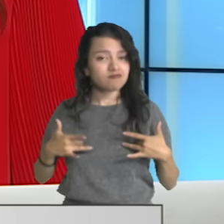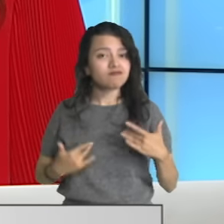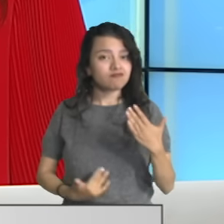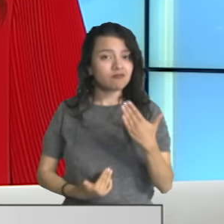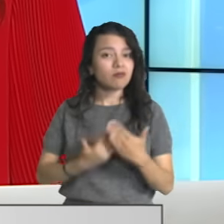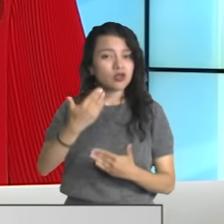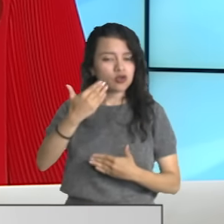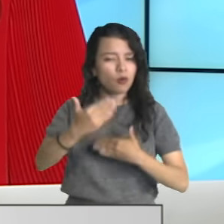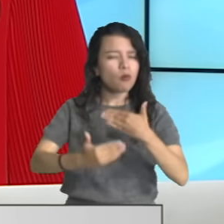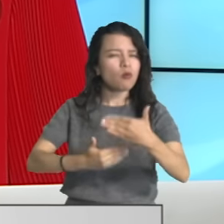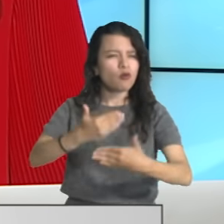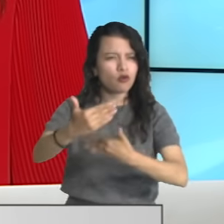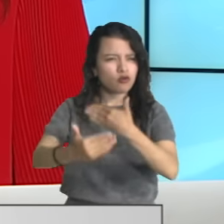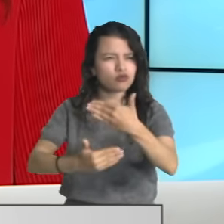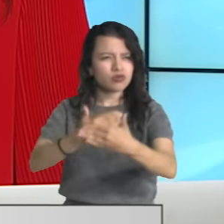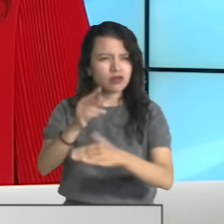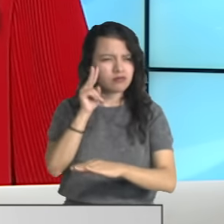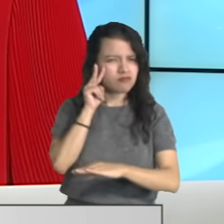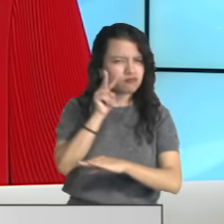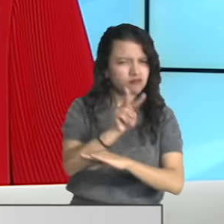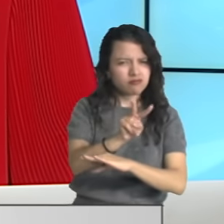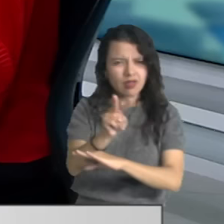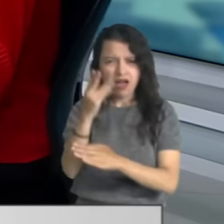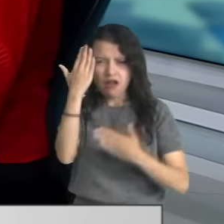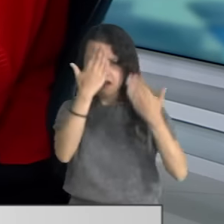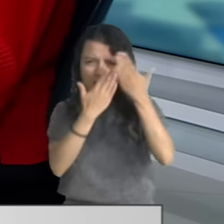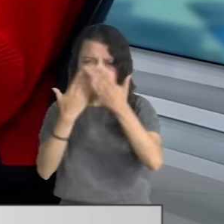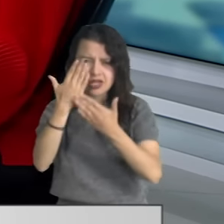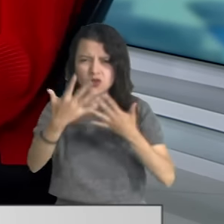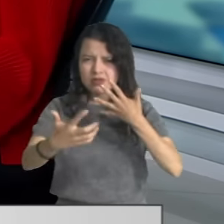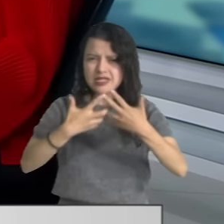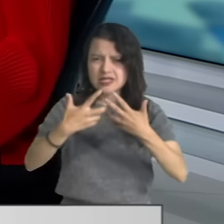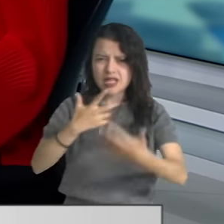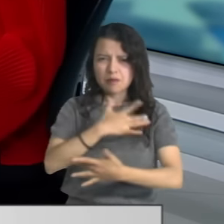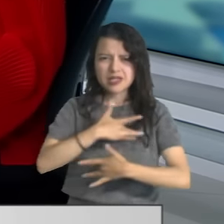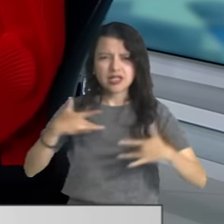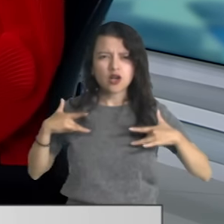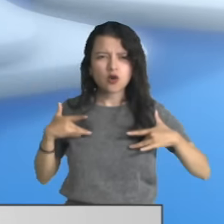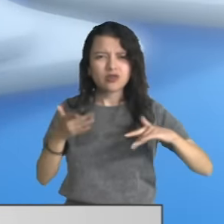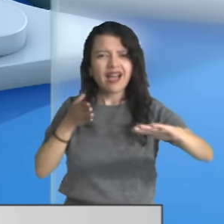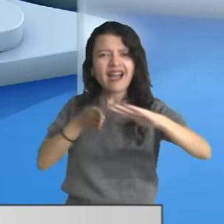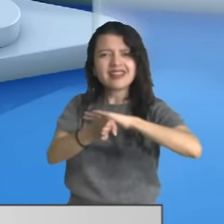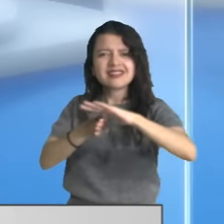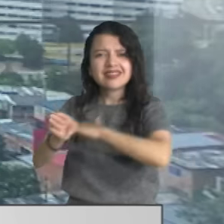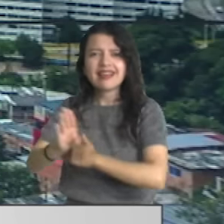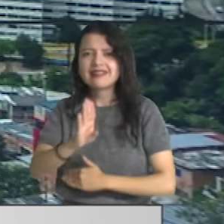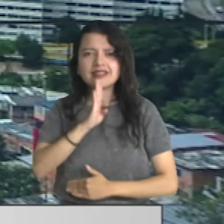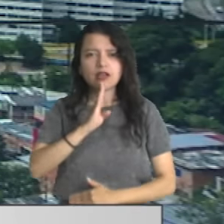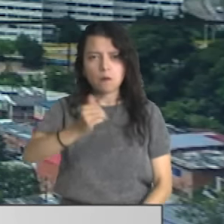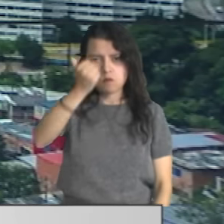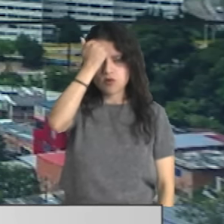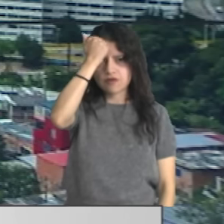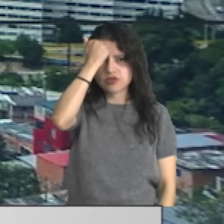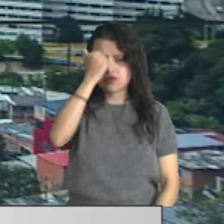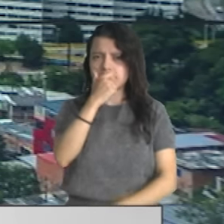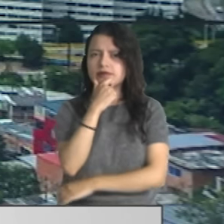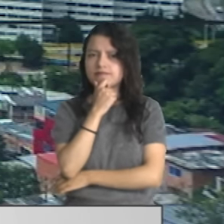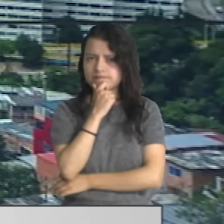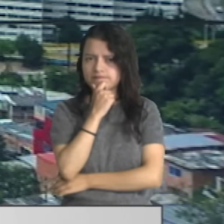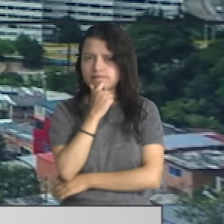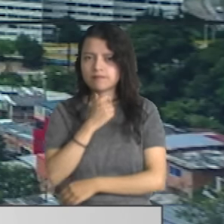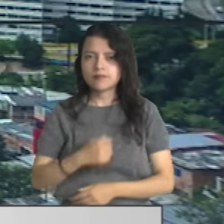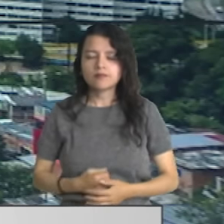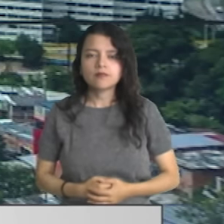problemas del sistema de salud de los profesores. Luisa Fernández, buenas tardes. ¿De qué se trata? Hola Luisa, muy buenas tardes. Recordemos que el